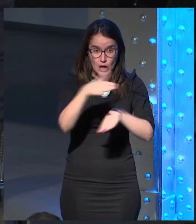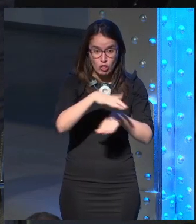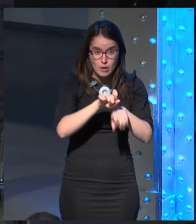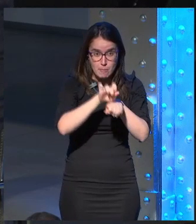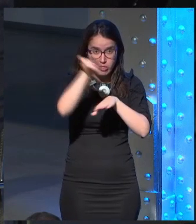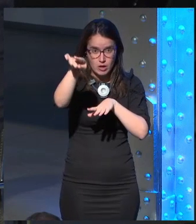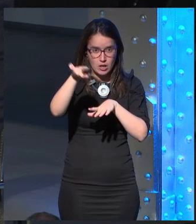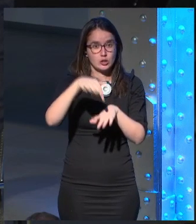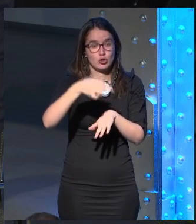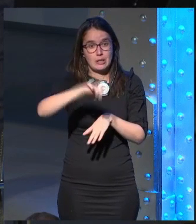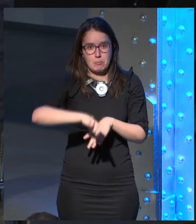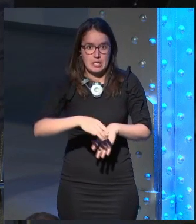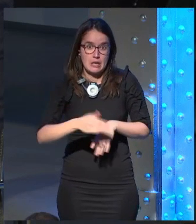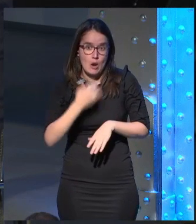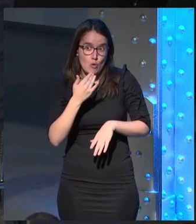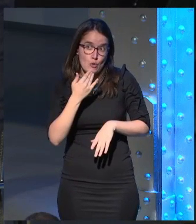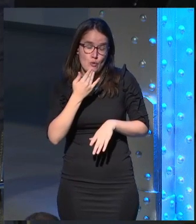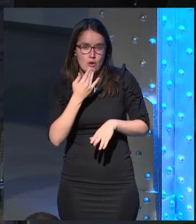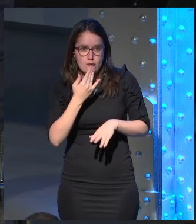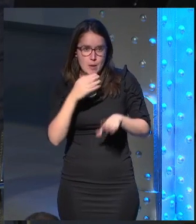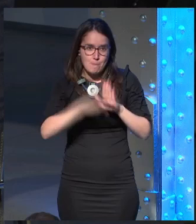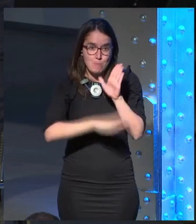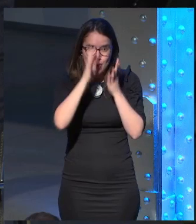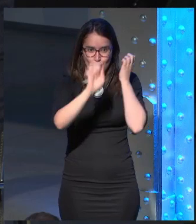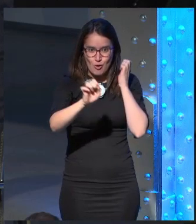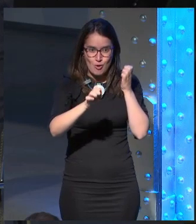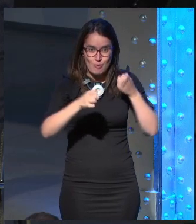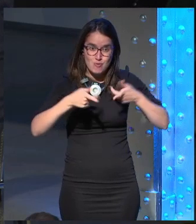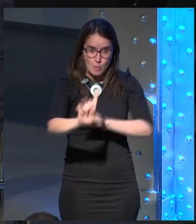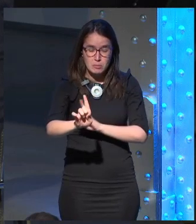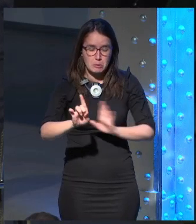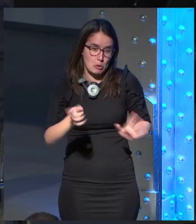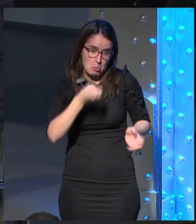Y eso era también algo imprevisto. Y estuvo chulo.